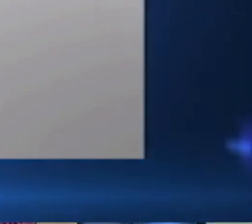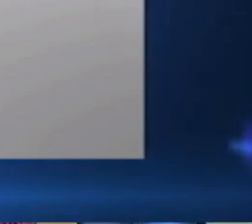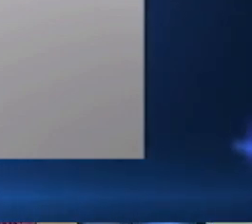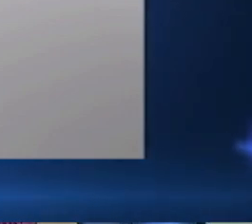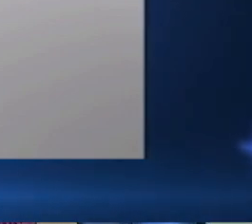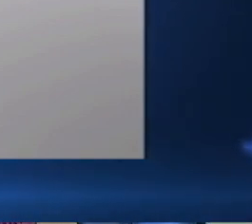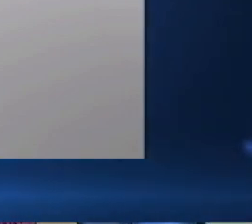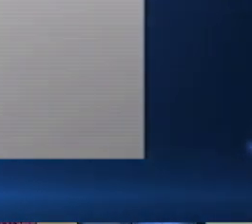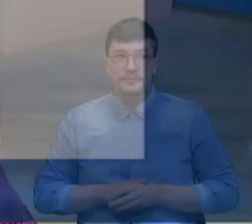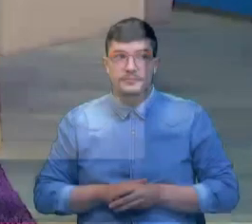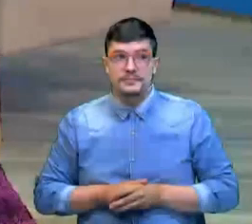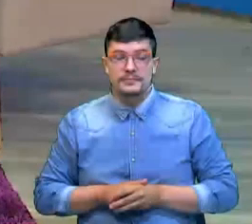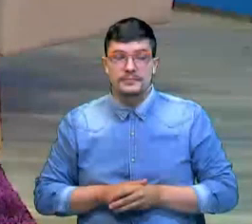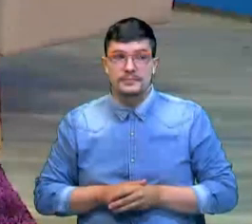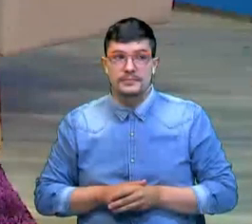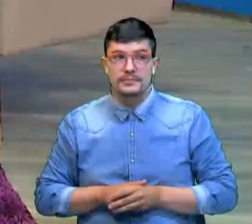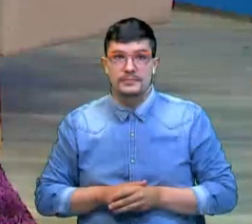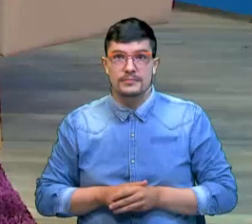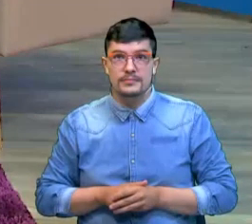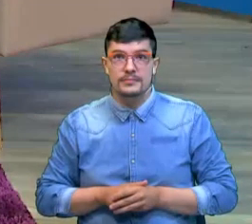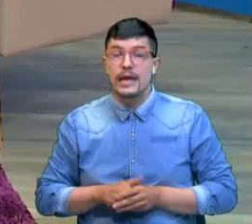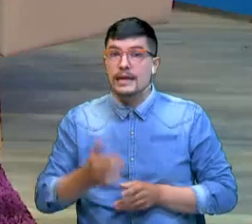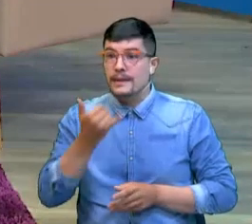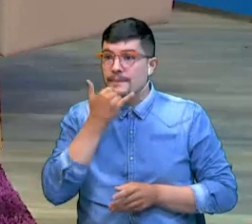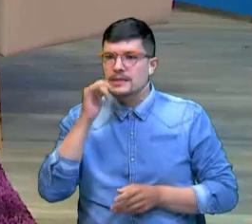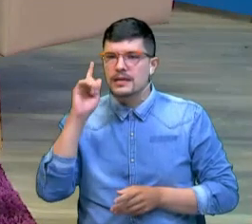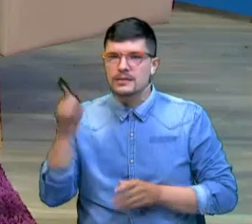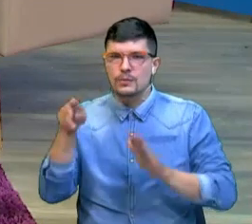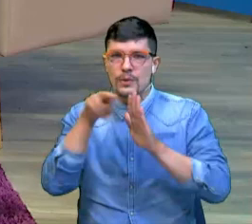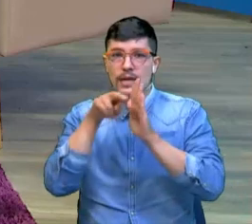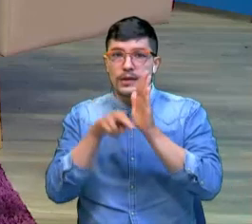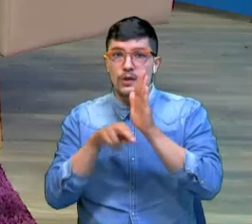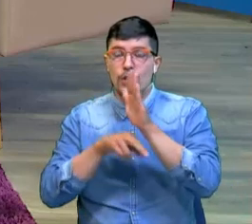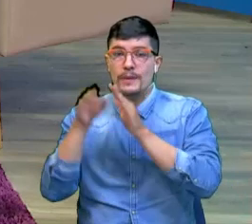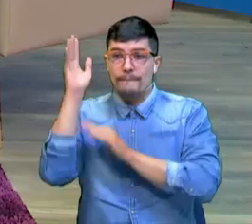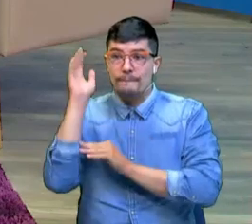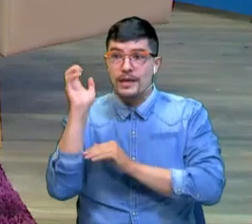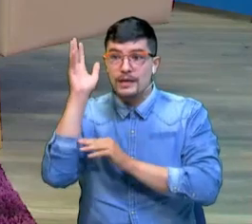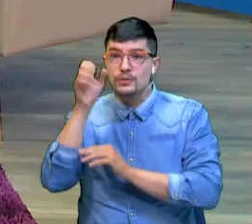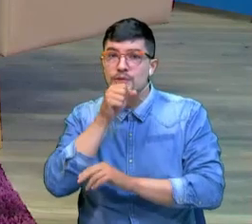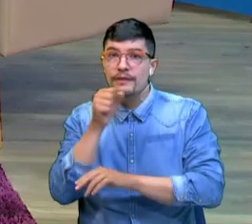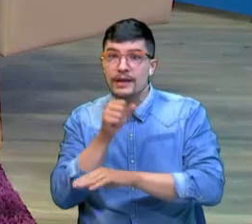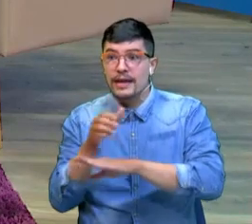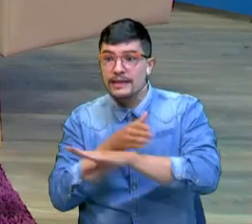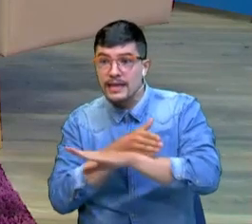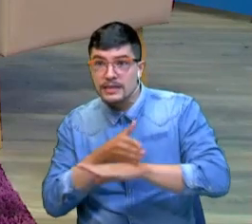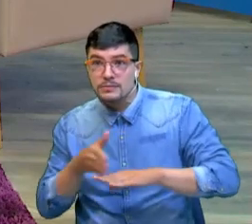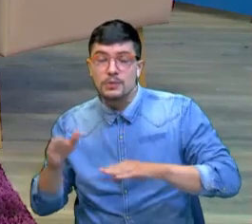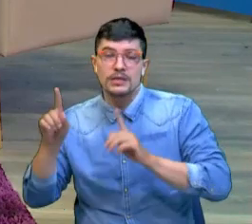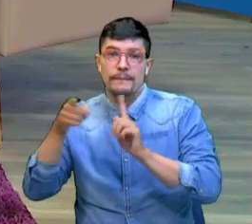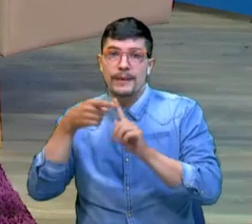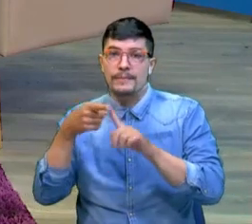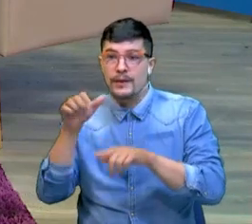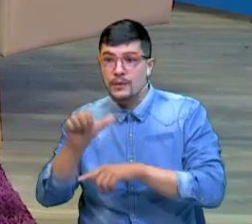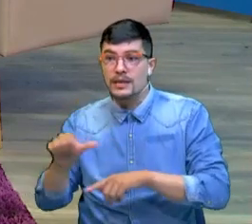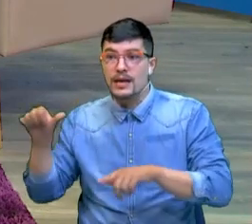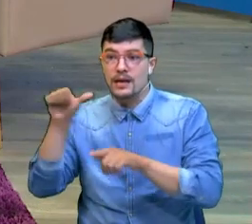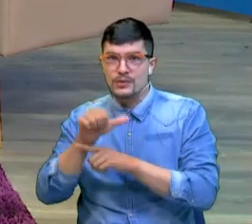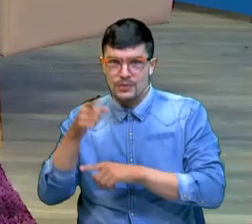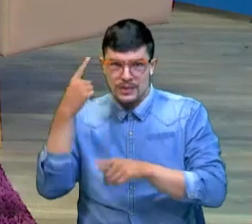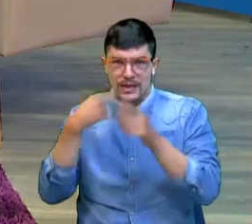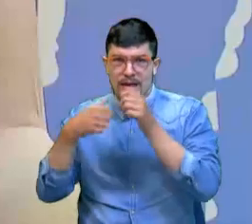ocurre es lo siguiente. Como los requisitos para pensión de vejez fueron posteriores al 1 de agosto del